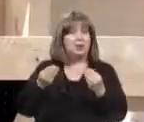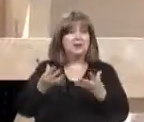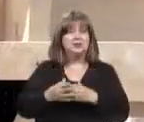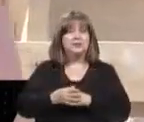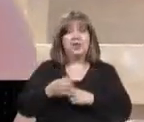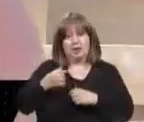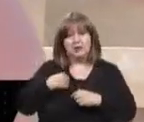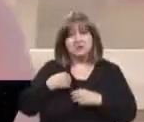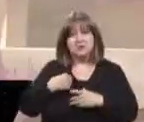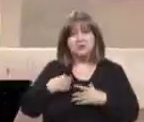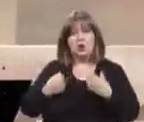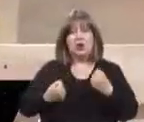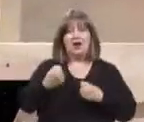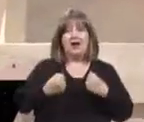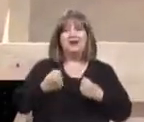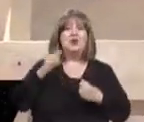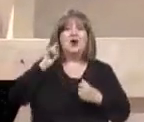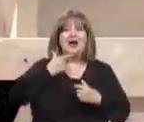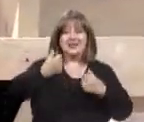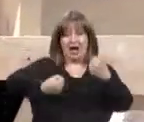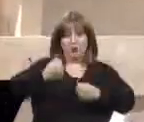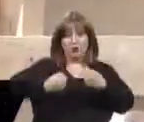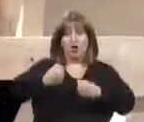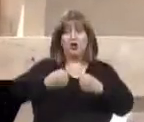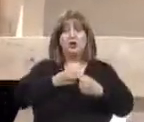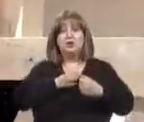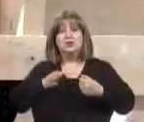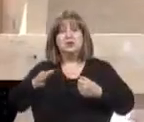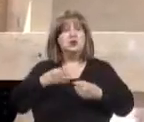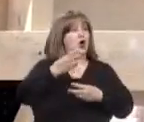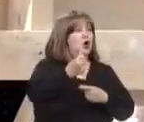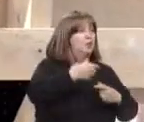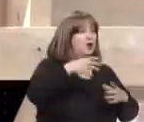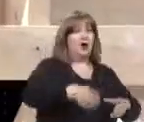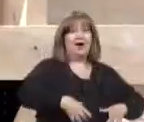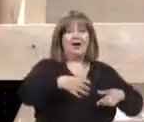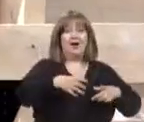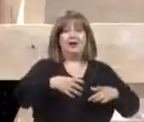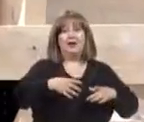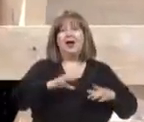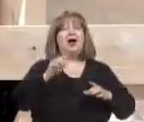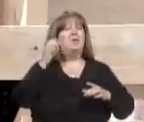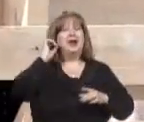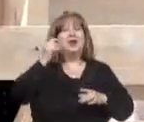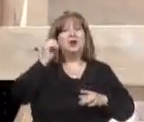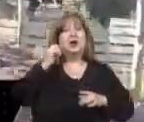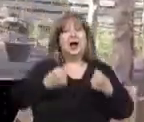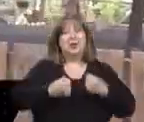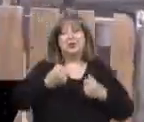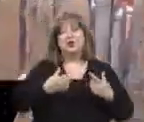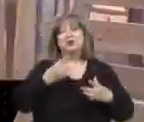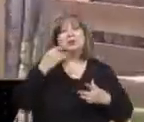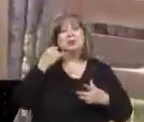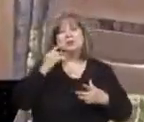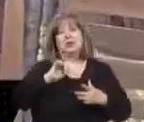Bueno yo justamente me había quedado sin gas y justo fui a comprar la garrafa cuando mi nena